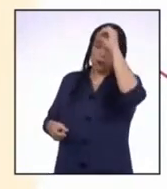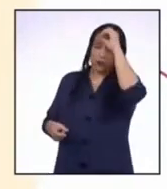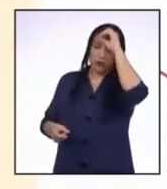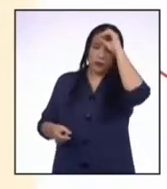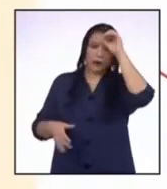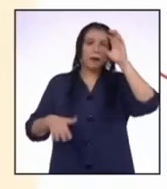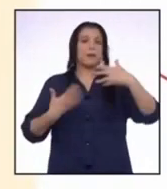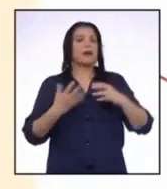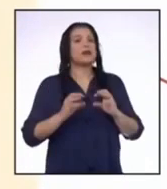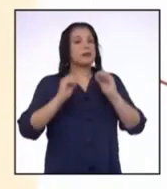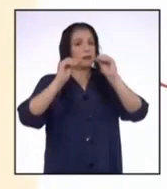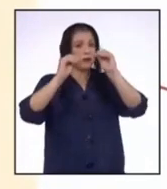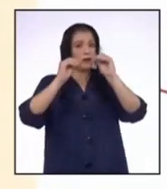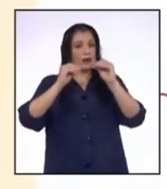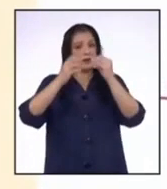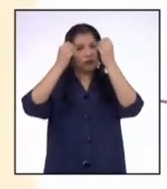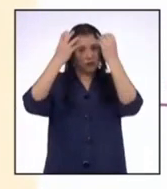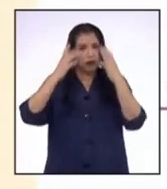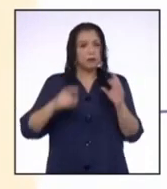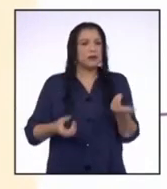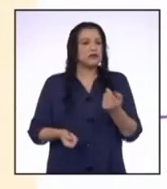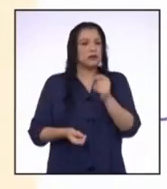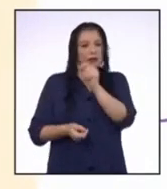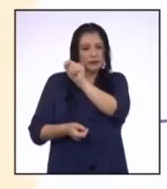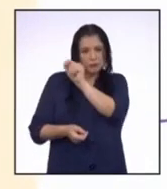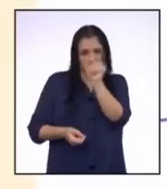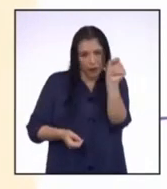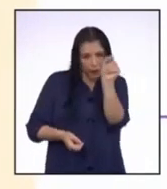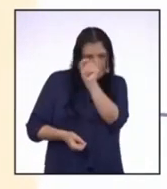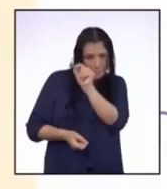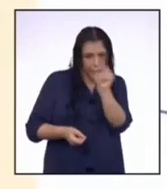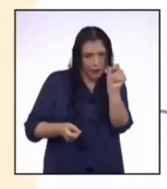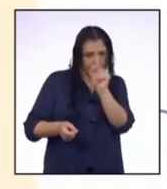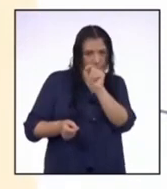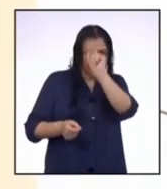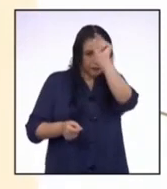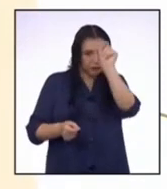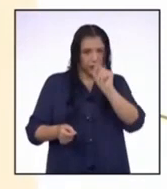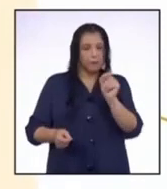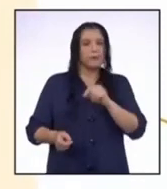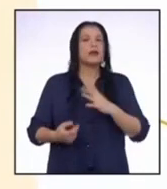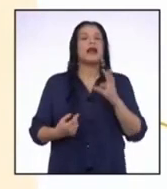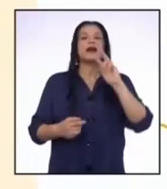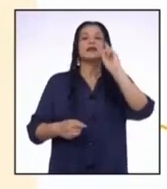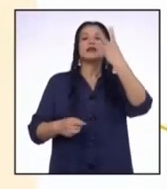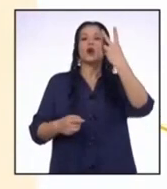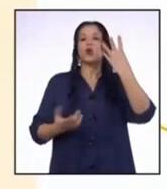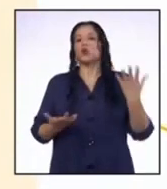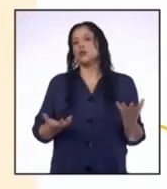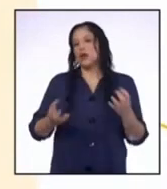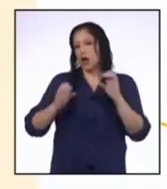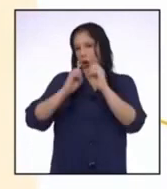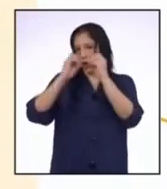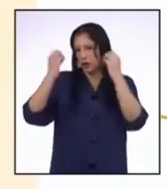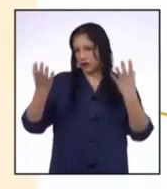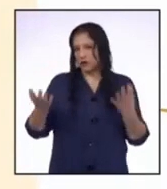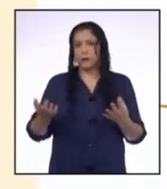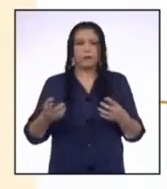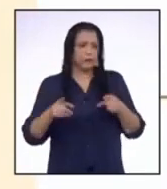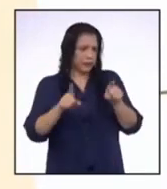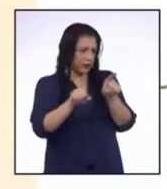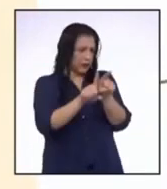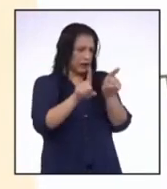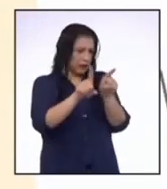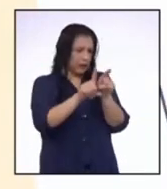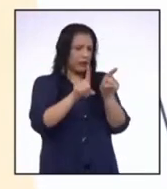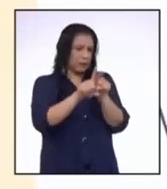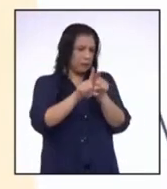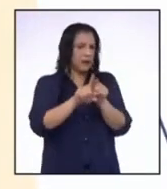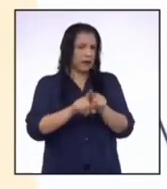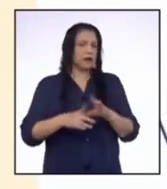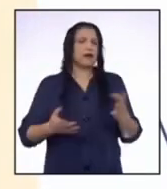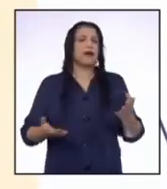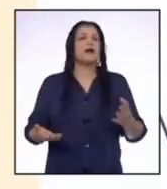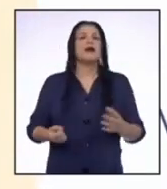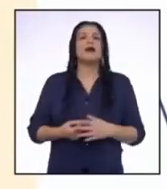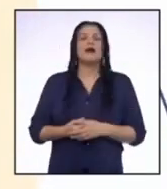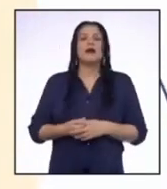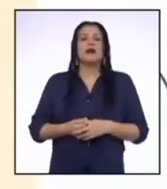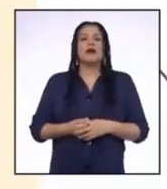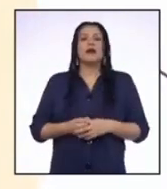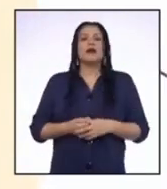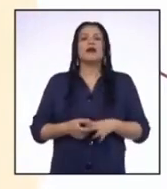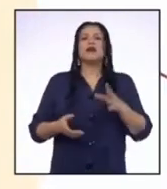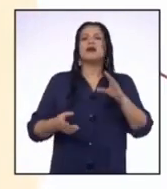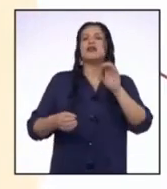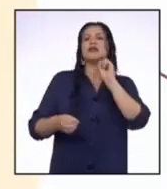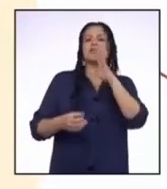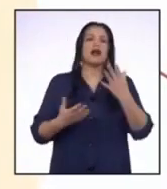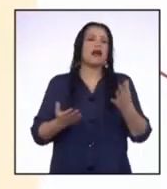puedes poner esa información como sumillado. Y en la segunda oración, que también pertenece a una cita, nos dice